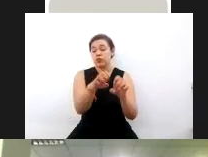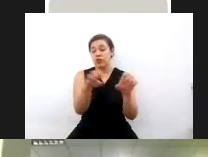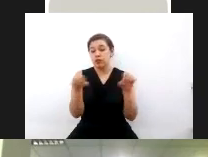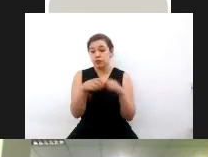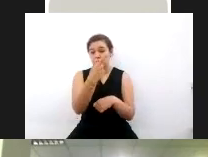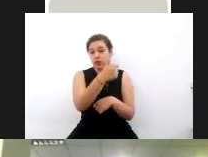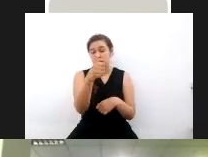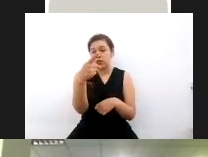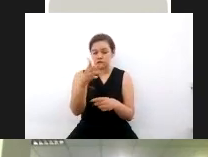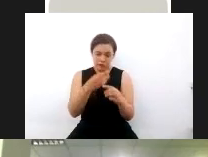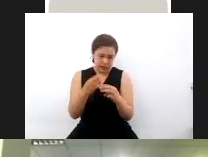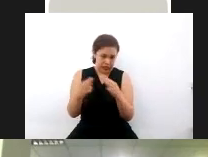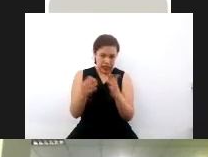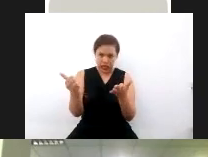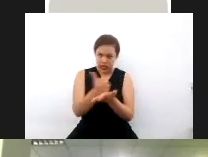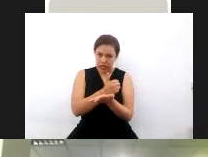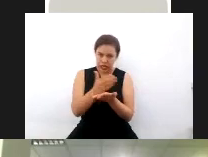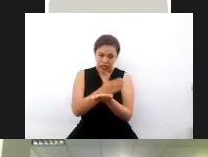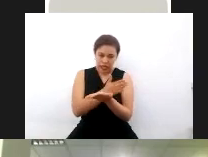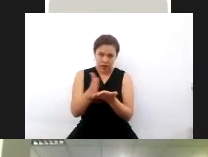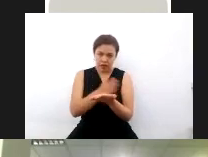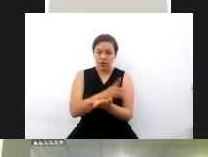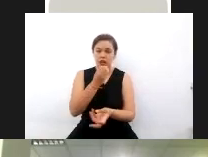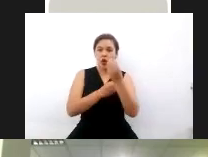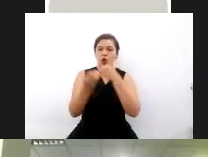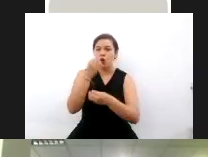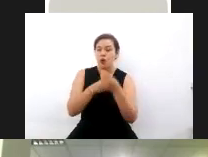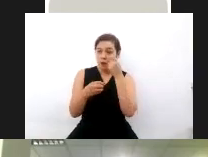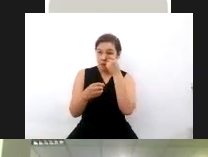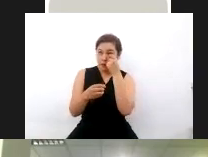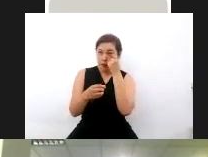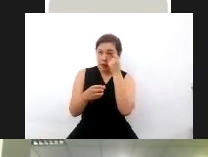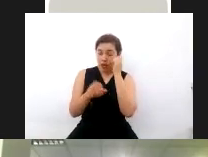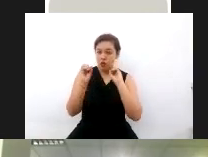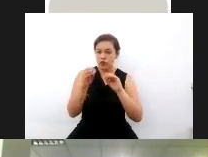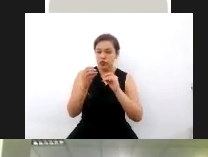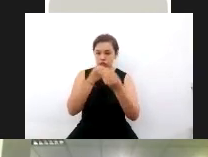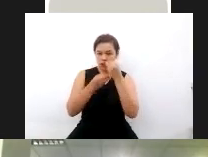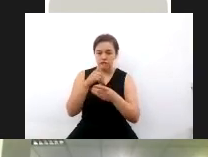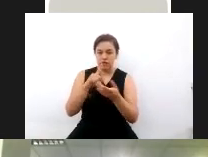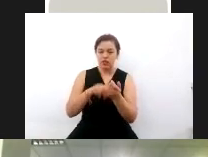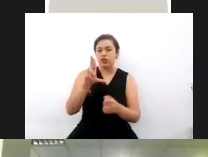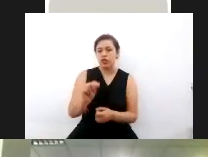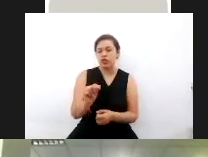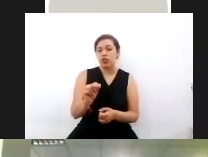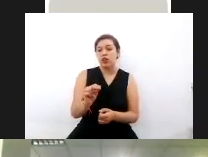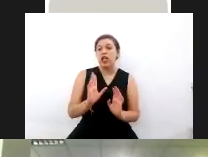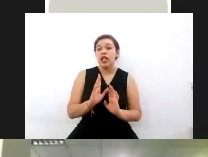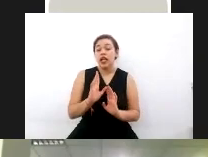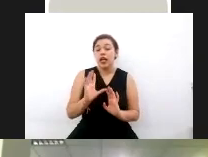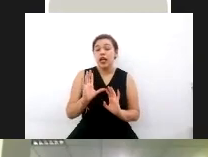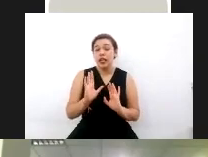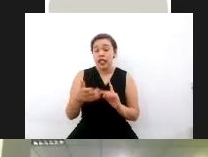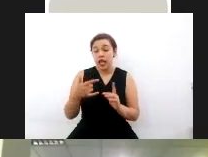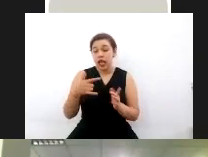propio material. Hay que evitar consumir alimentos dentro de la oficina, esperar hasta que sean la hora de tomar los